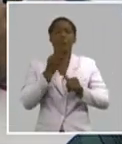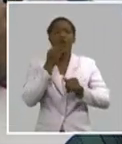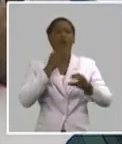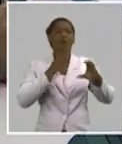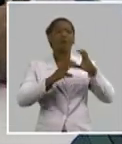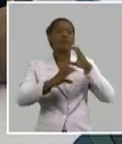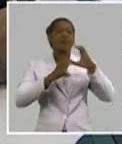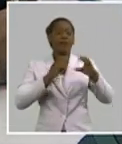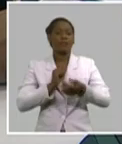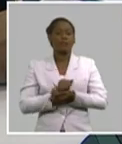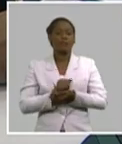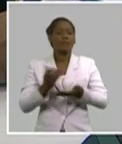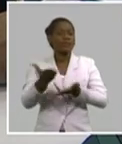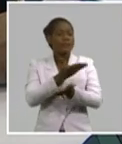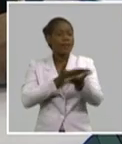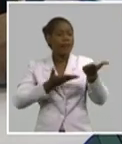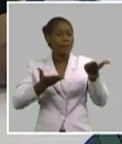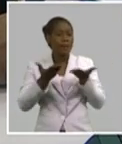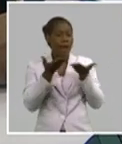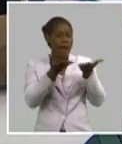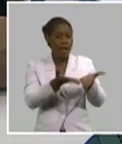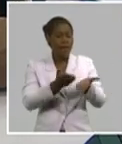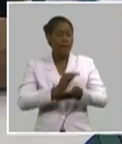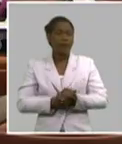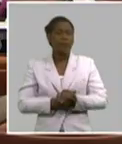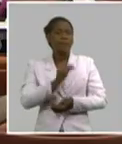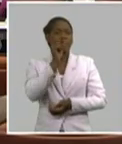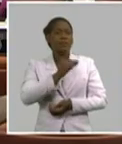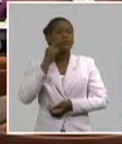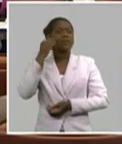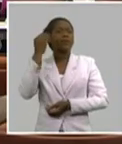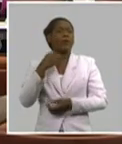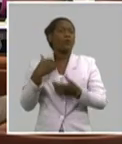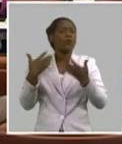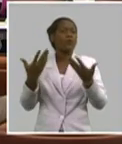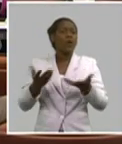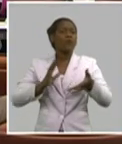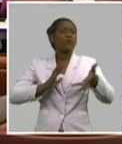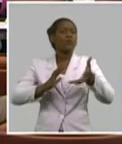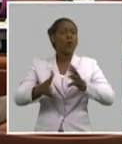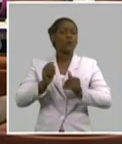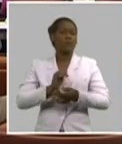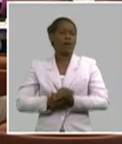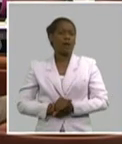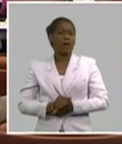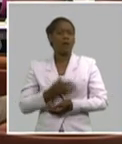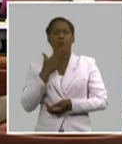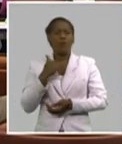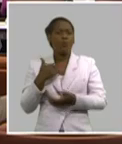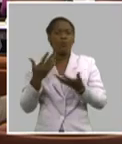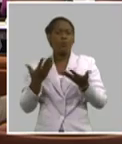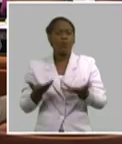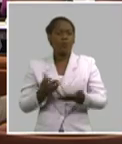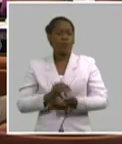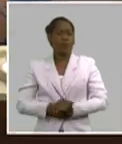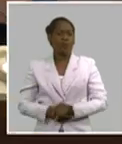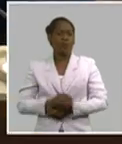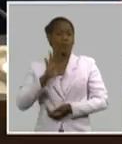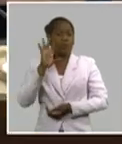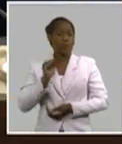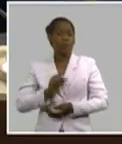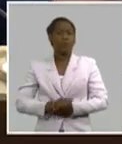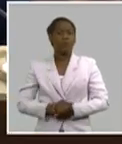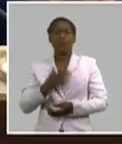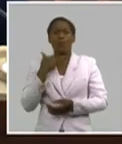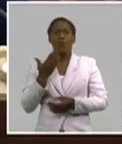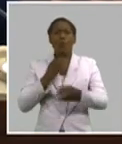a veces confunde comunicación social o una estrategia de comunicación social con una estrategia de divulgación y de propaganda, y no es lo mismo. La comunicación social